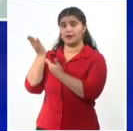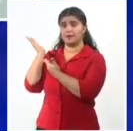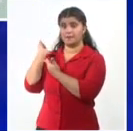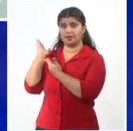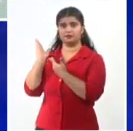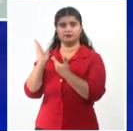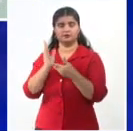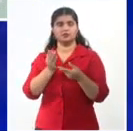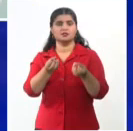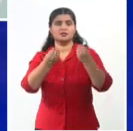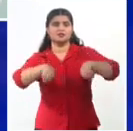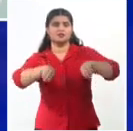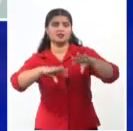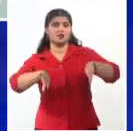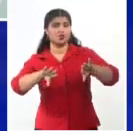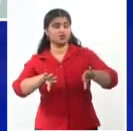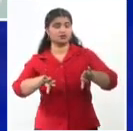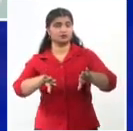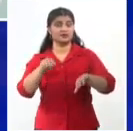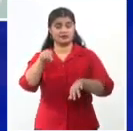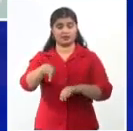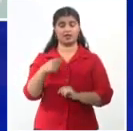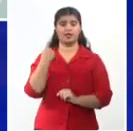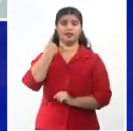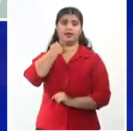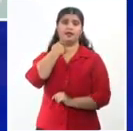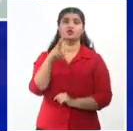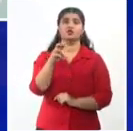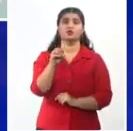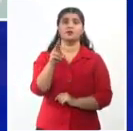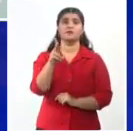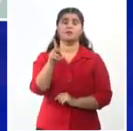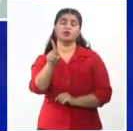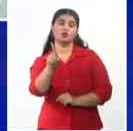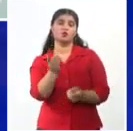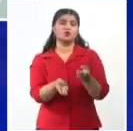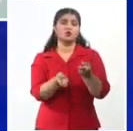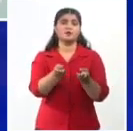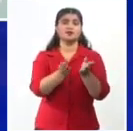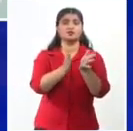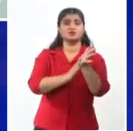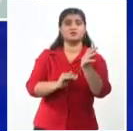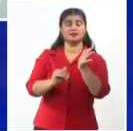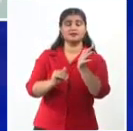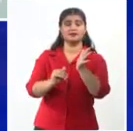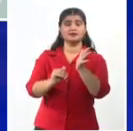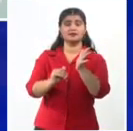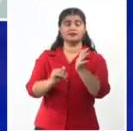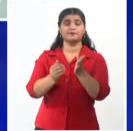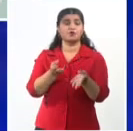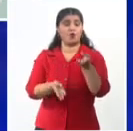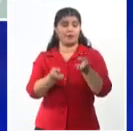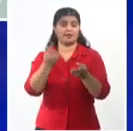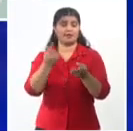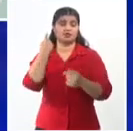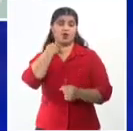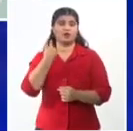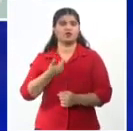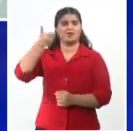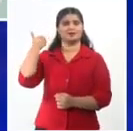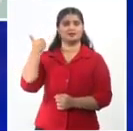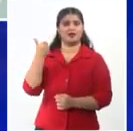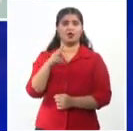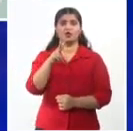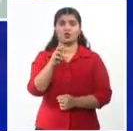el comportamiento este año y el año anterior, siempre lo digo. Las dos columnitas, esa chiquita que hay